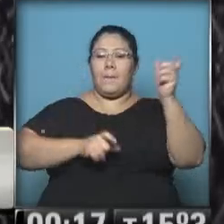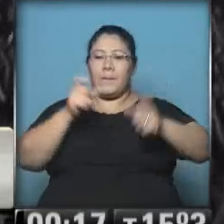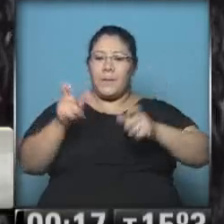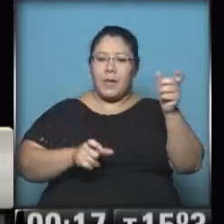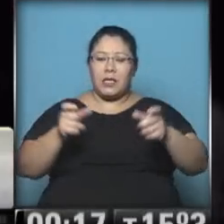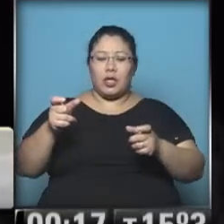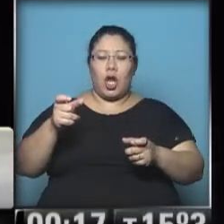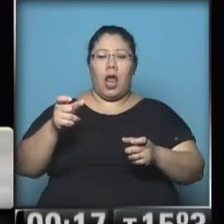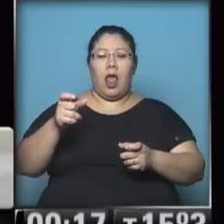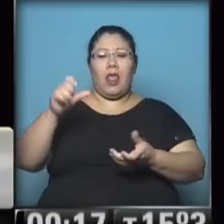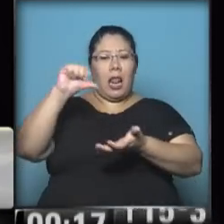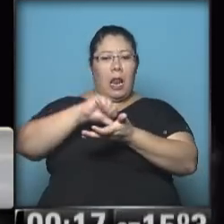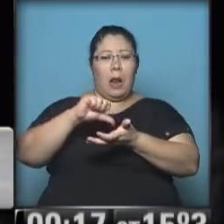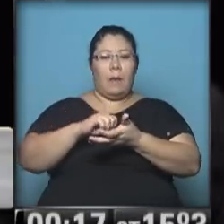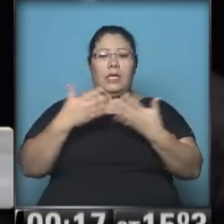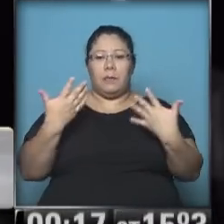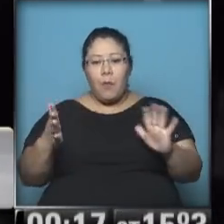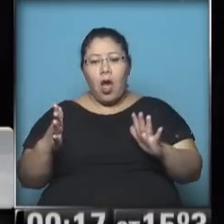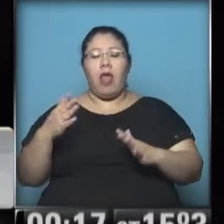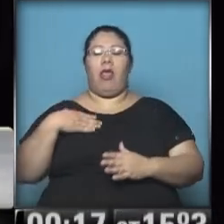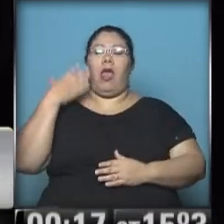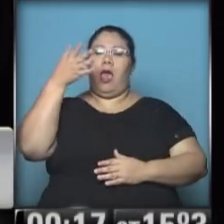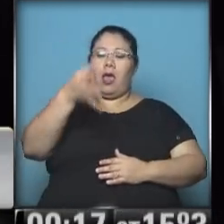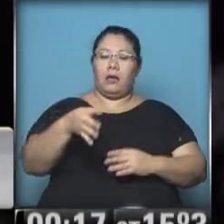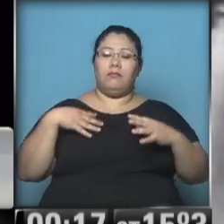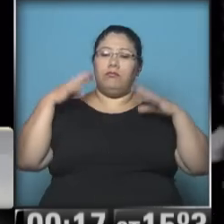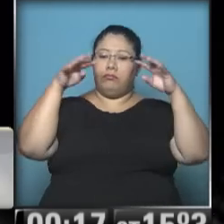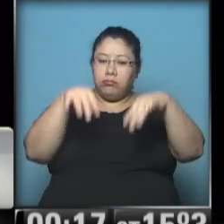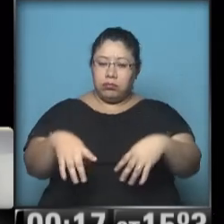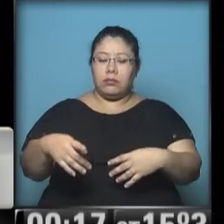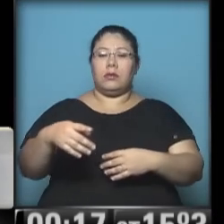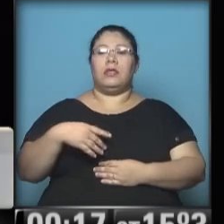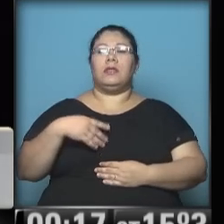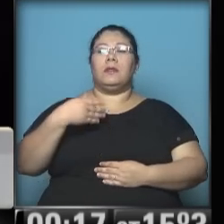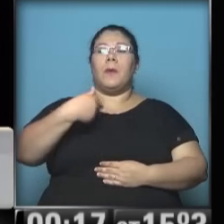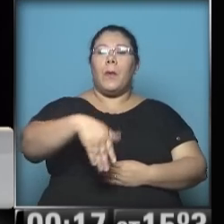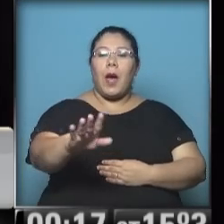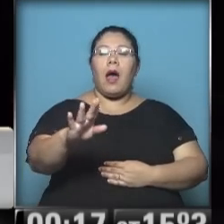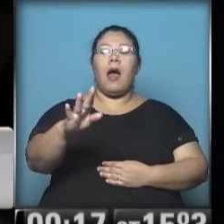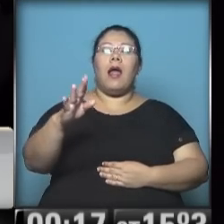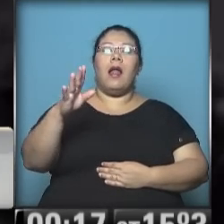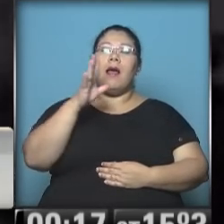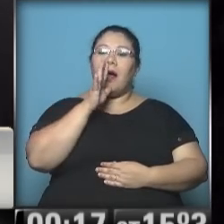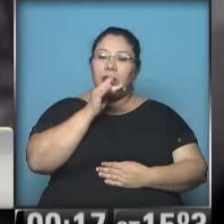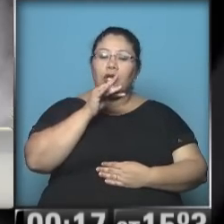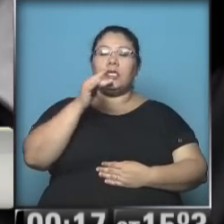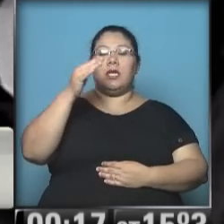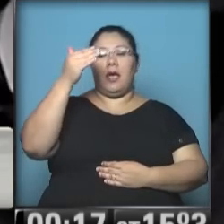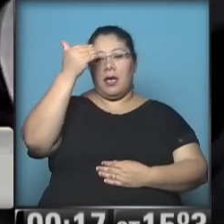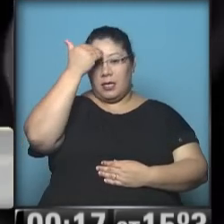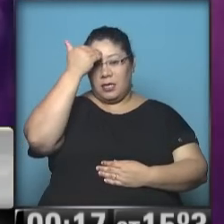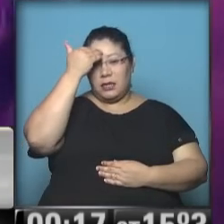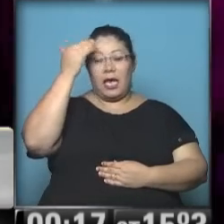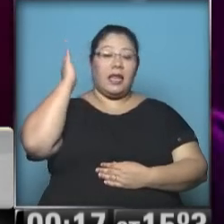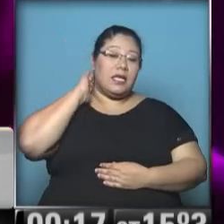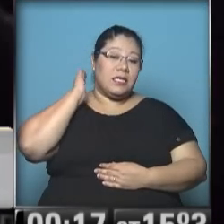veces posibilidad de ver bandas tiene la posibilidad de hacerlo ahí en Cosquín Rock. Se anunció para el sábado 14, 15 y 16 de febrero del 2015.